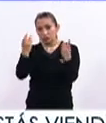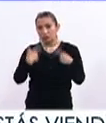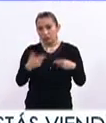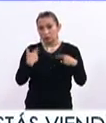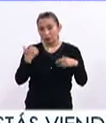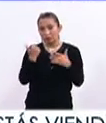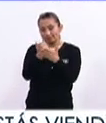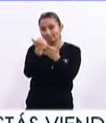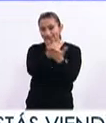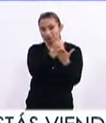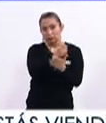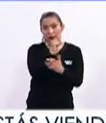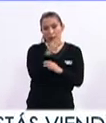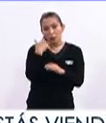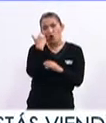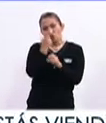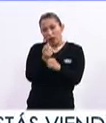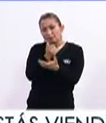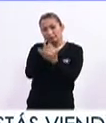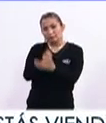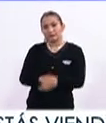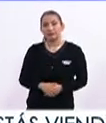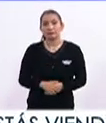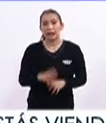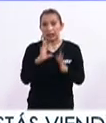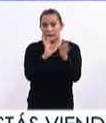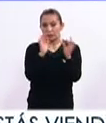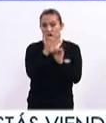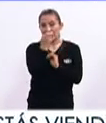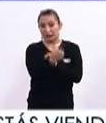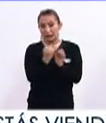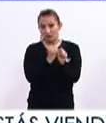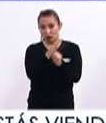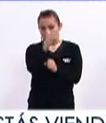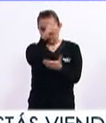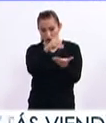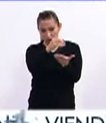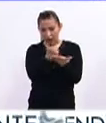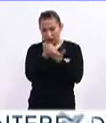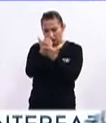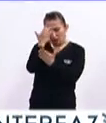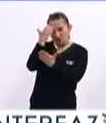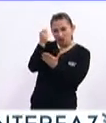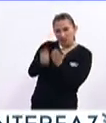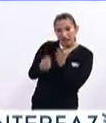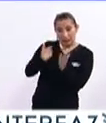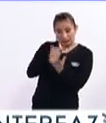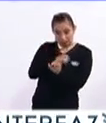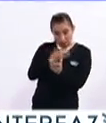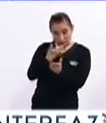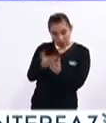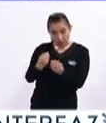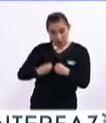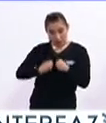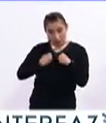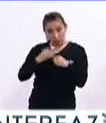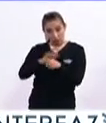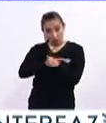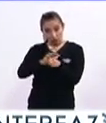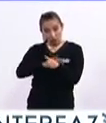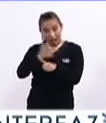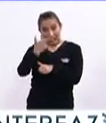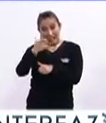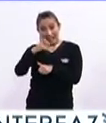personas participan, además como voluntarios. Explicó que esta información permitirá conocer qué tan saludable es la tortuga lora a